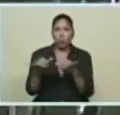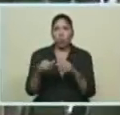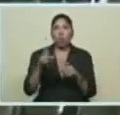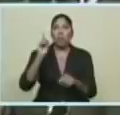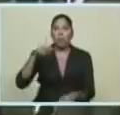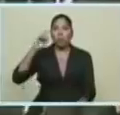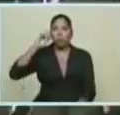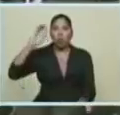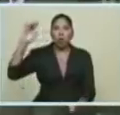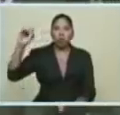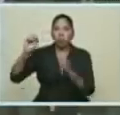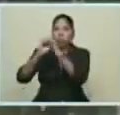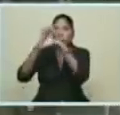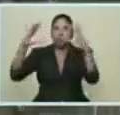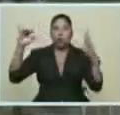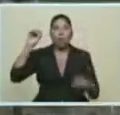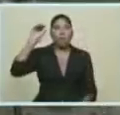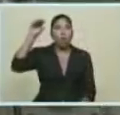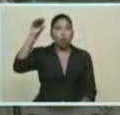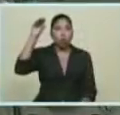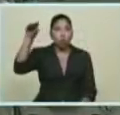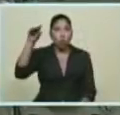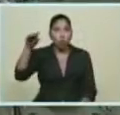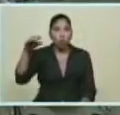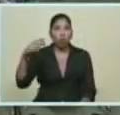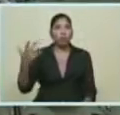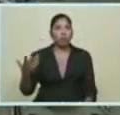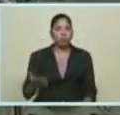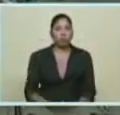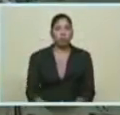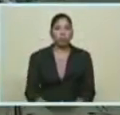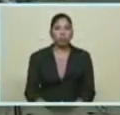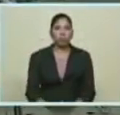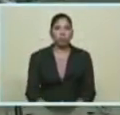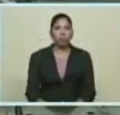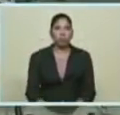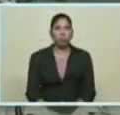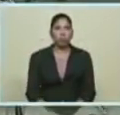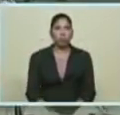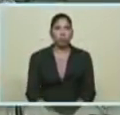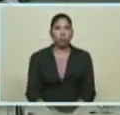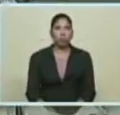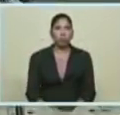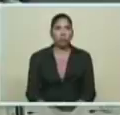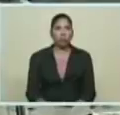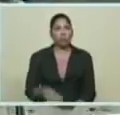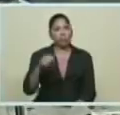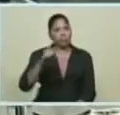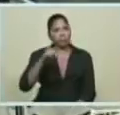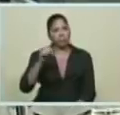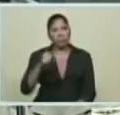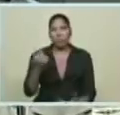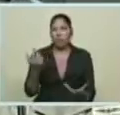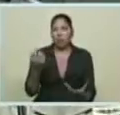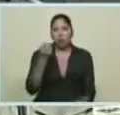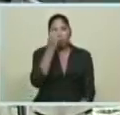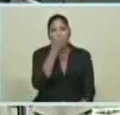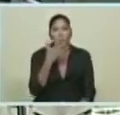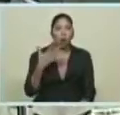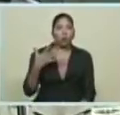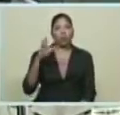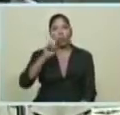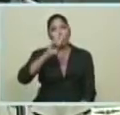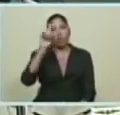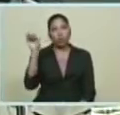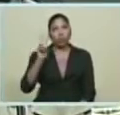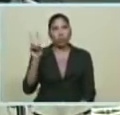sueños futuros que van gestándose en un país tan hermoso, tan grandioso como